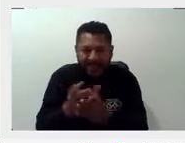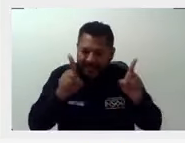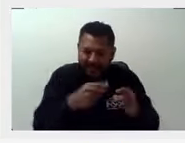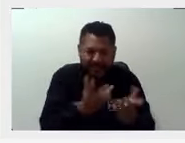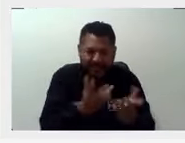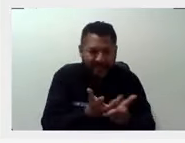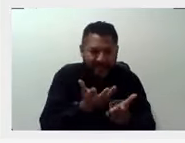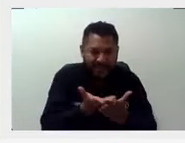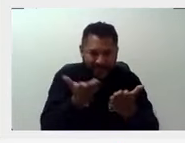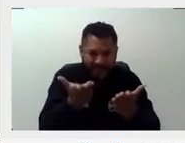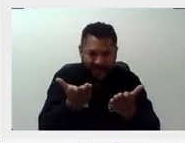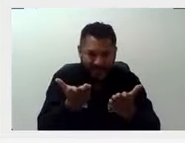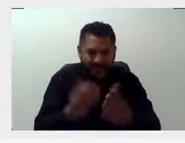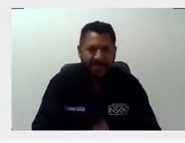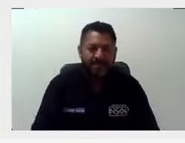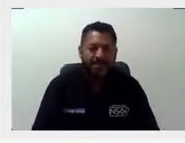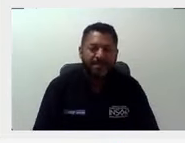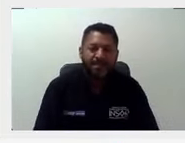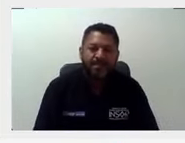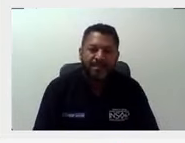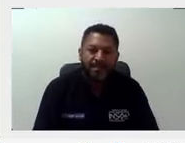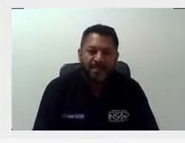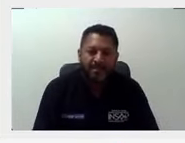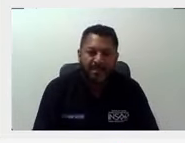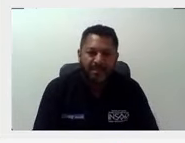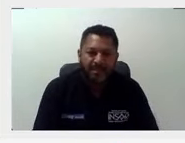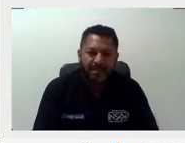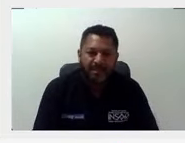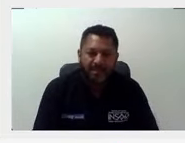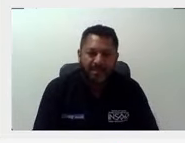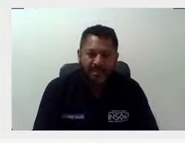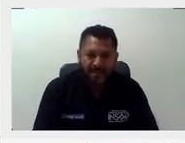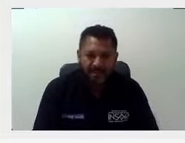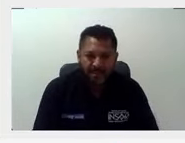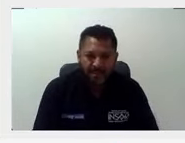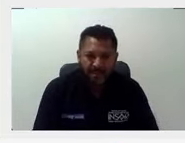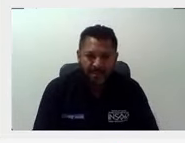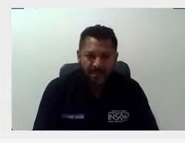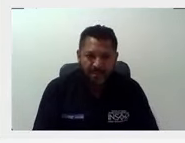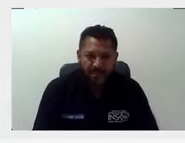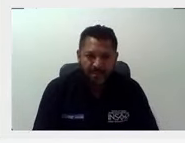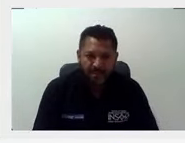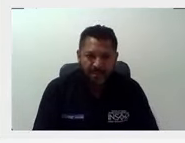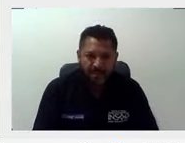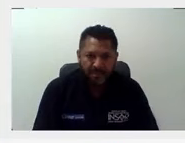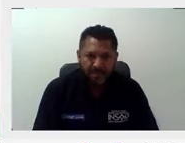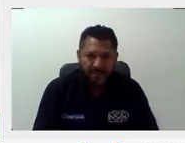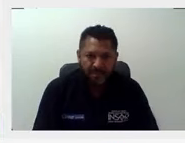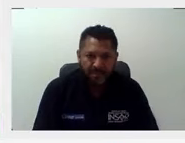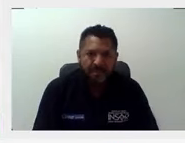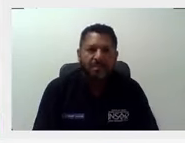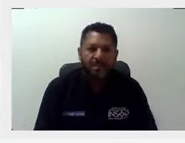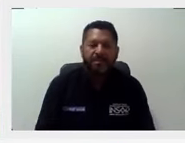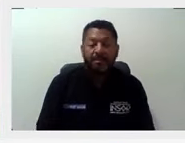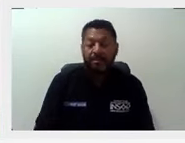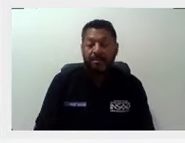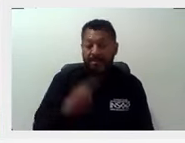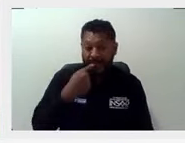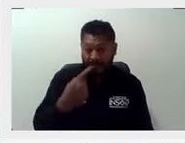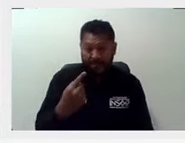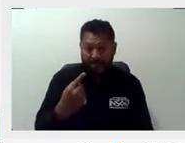esta amena conversación. Mónica. Pues yo quiero decirles siempre